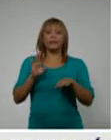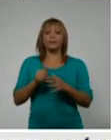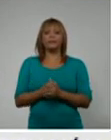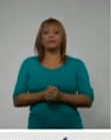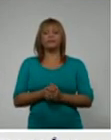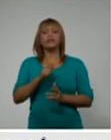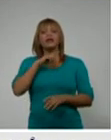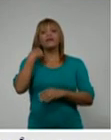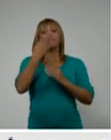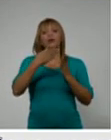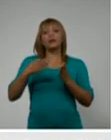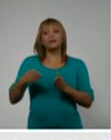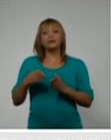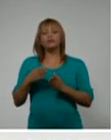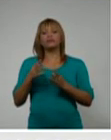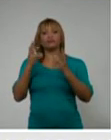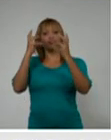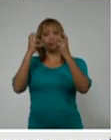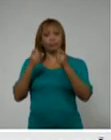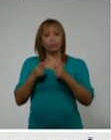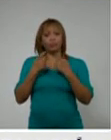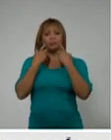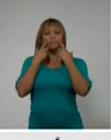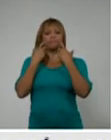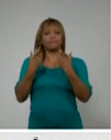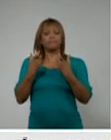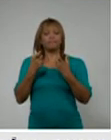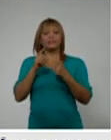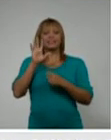Falleció un número importante de personas,